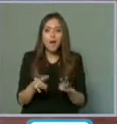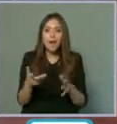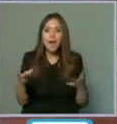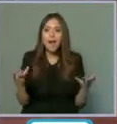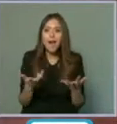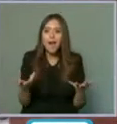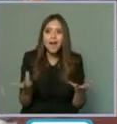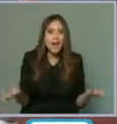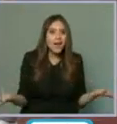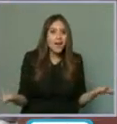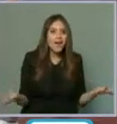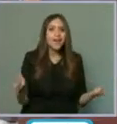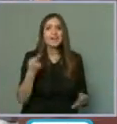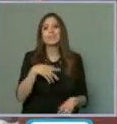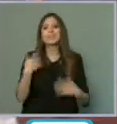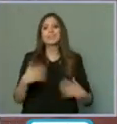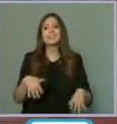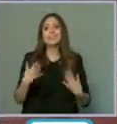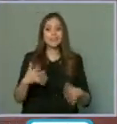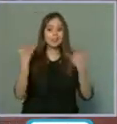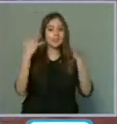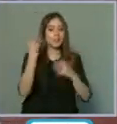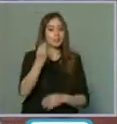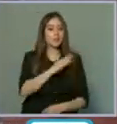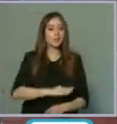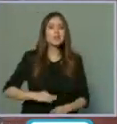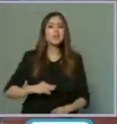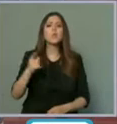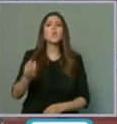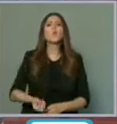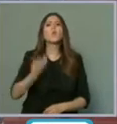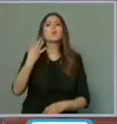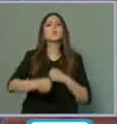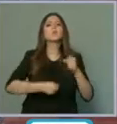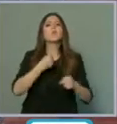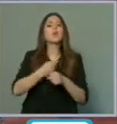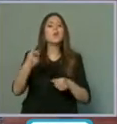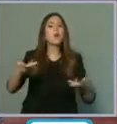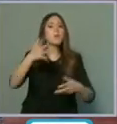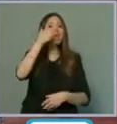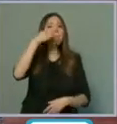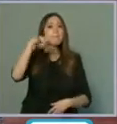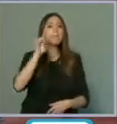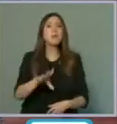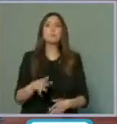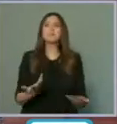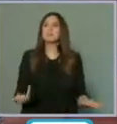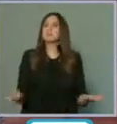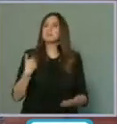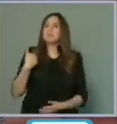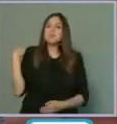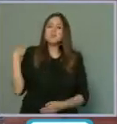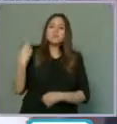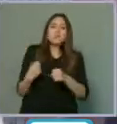fuego. Magia. Todos viendo el fuego y... Oye, ¿cuántos años haciendo magia? Hoy, de toda mi vida, ya ni me acuerdo, yo creo que